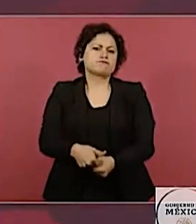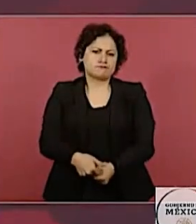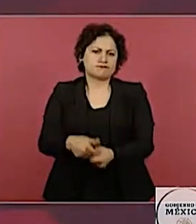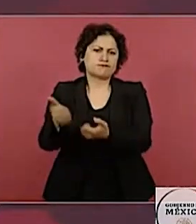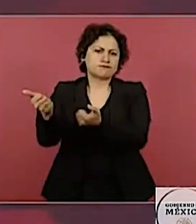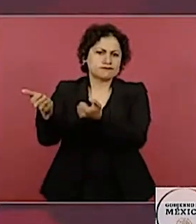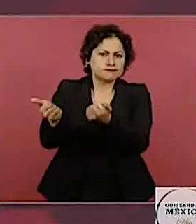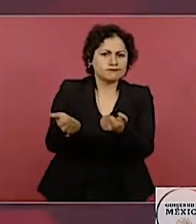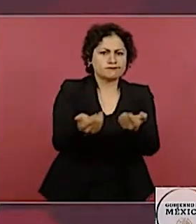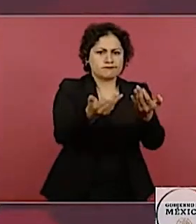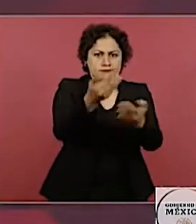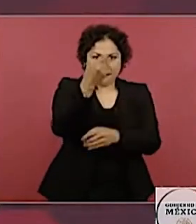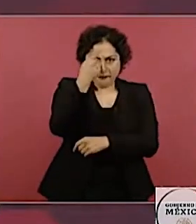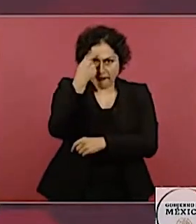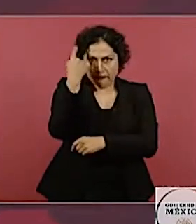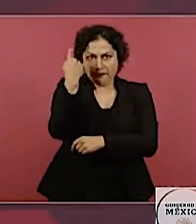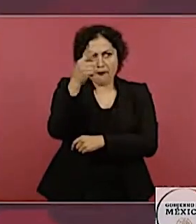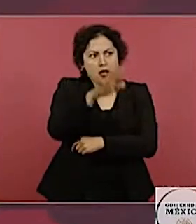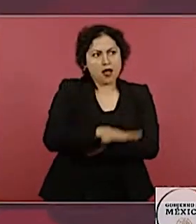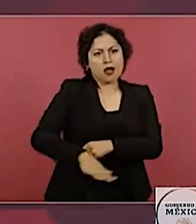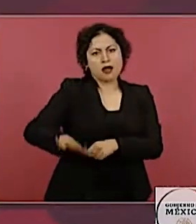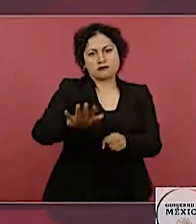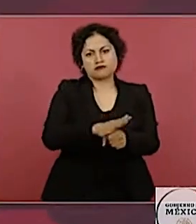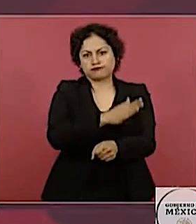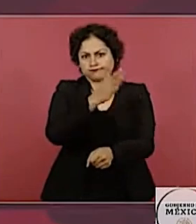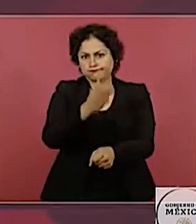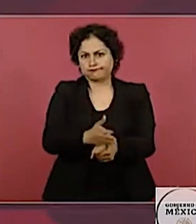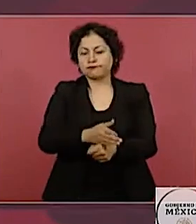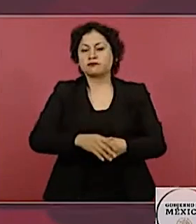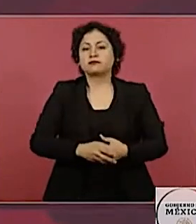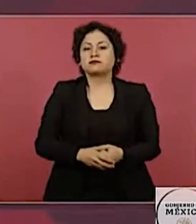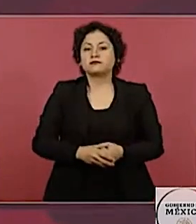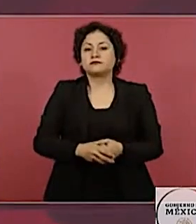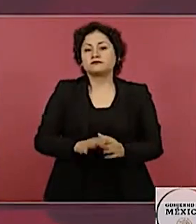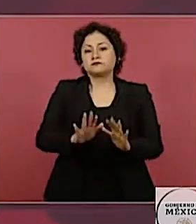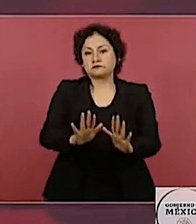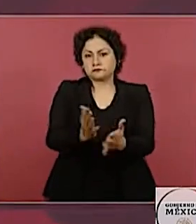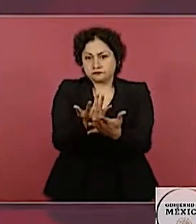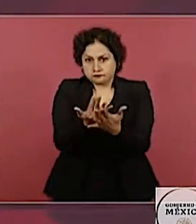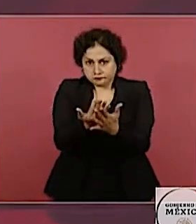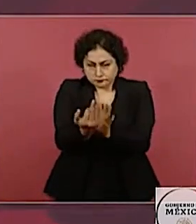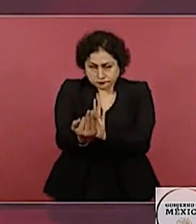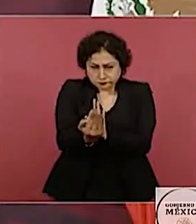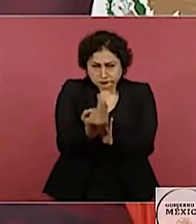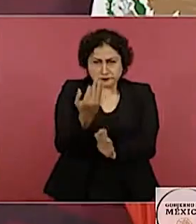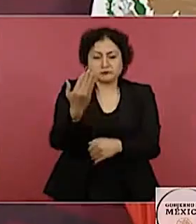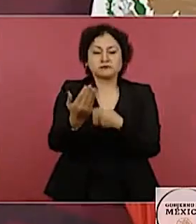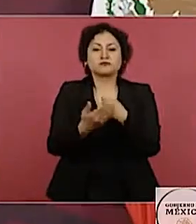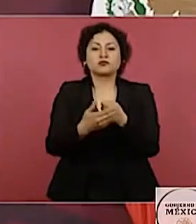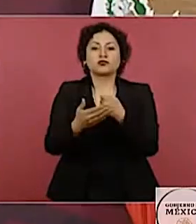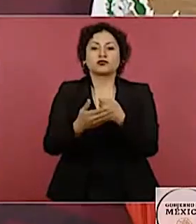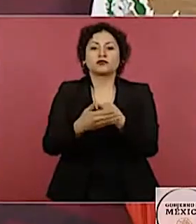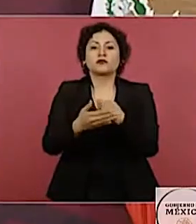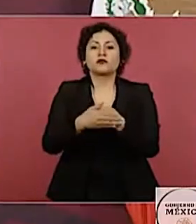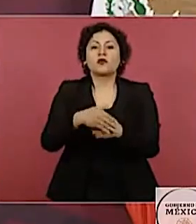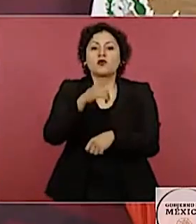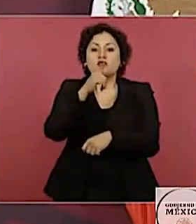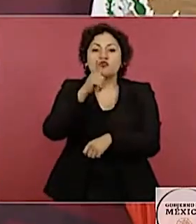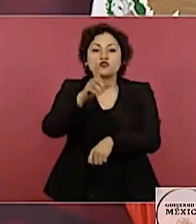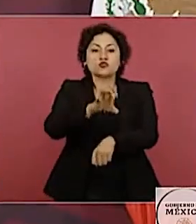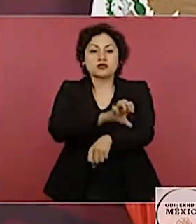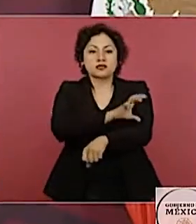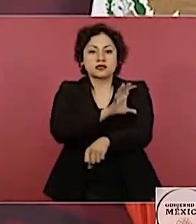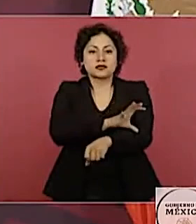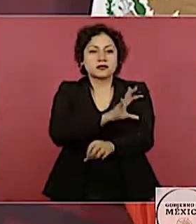más que se tenga electrificado todo Acapulco para que empiece también la distribución